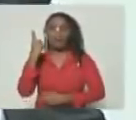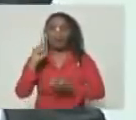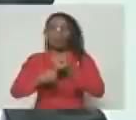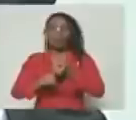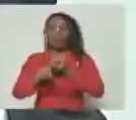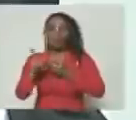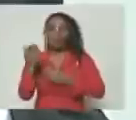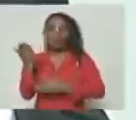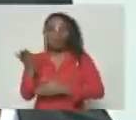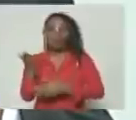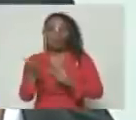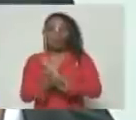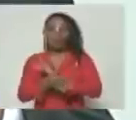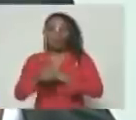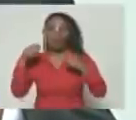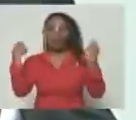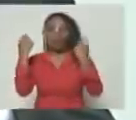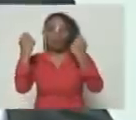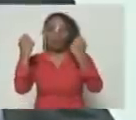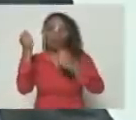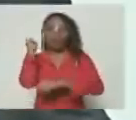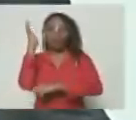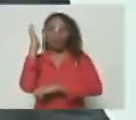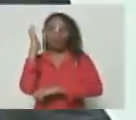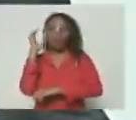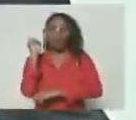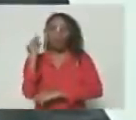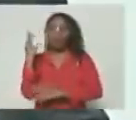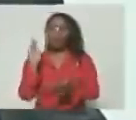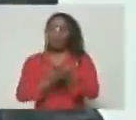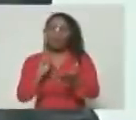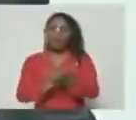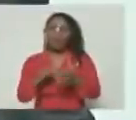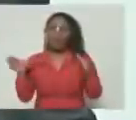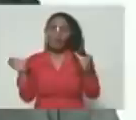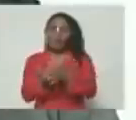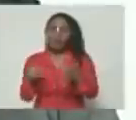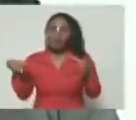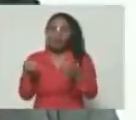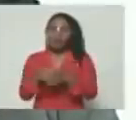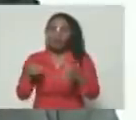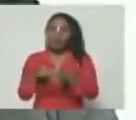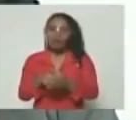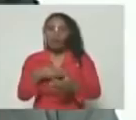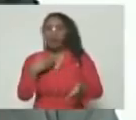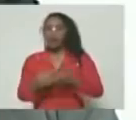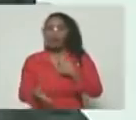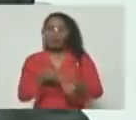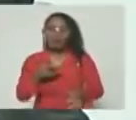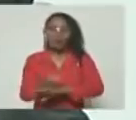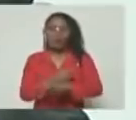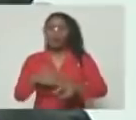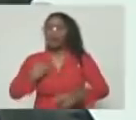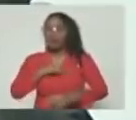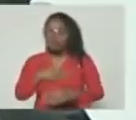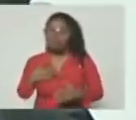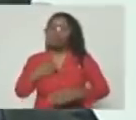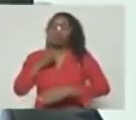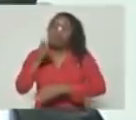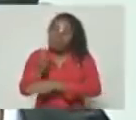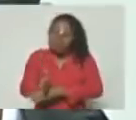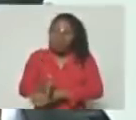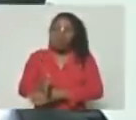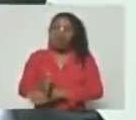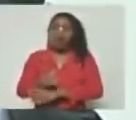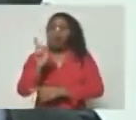en la campaña de las parlamentarias. Cuantas veces tengamos que reunirnos con el gobierno, nos vamos a reunir, no